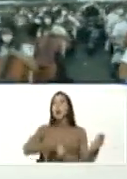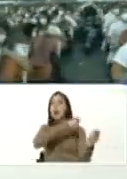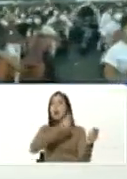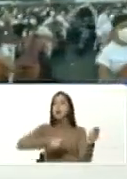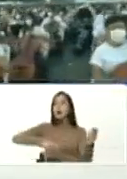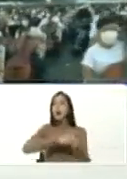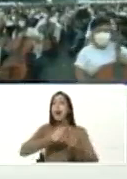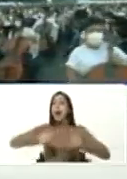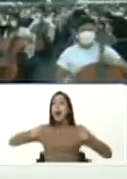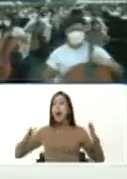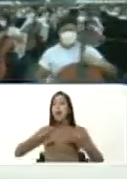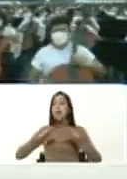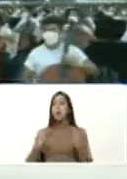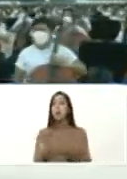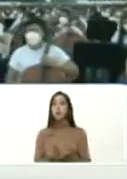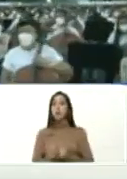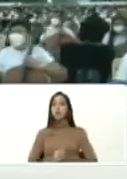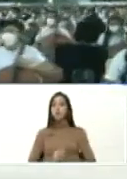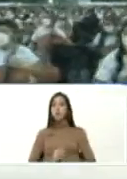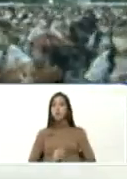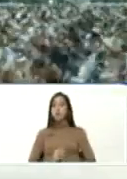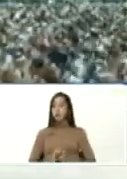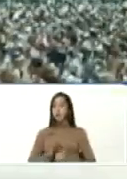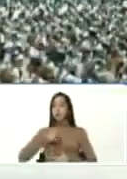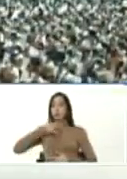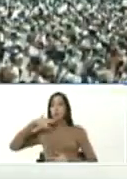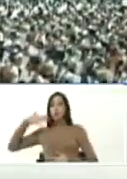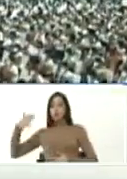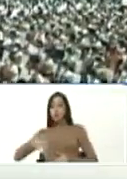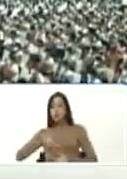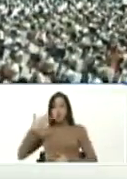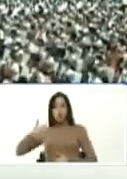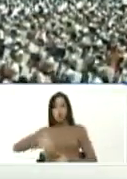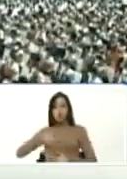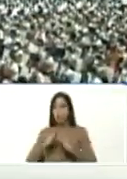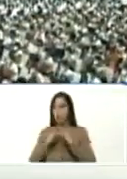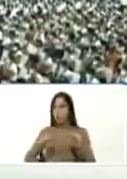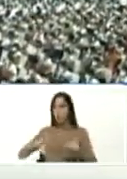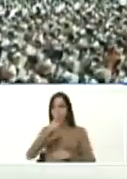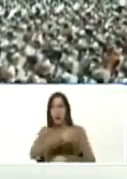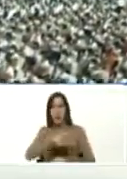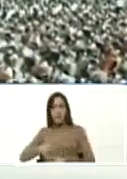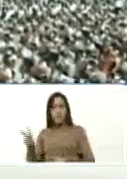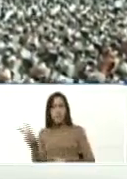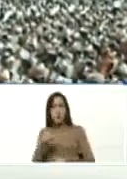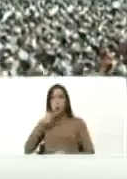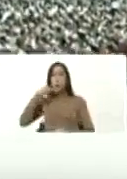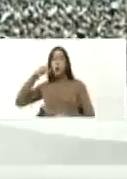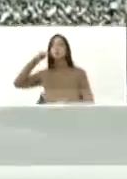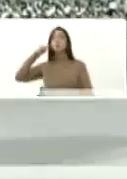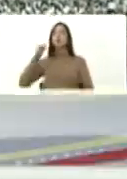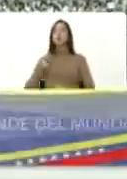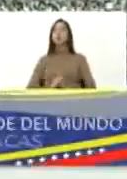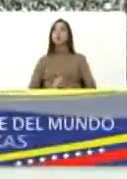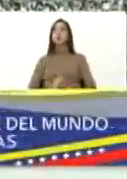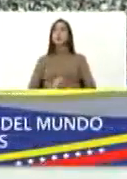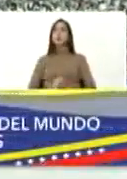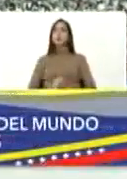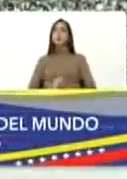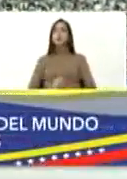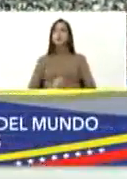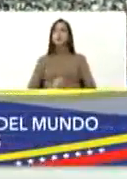más grande del mundo, nos llenaron de orgullo a todas las venezolanas y a todos los venezolanos,